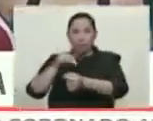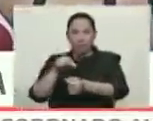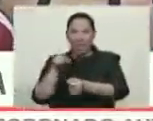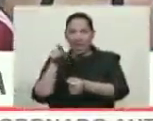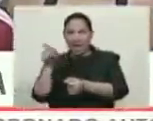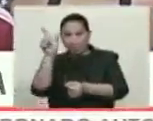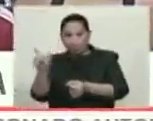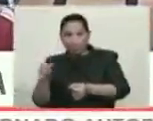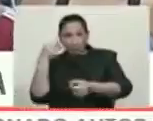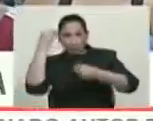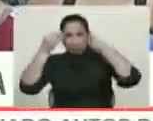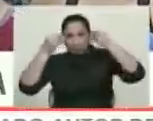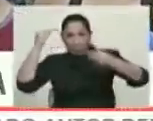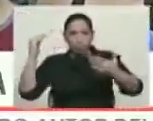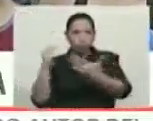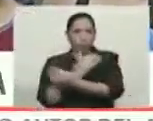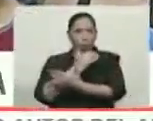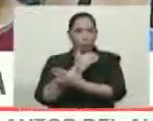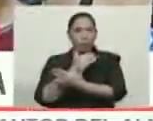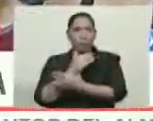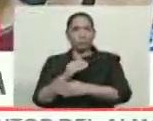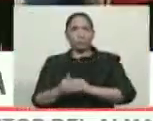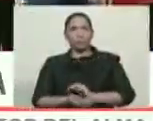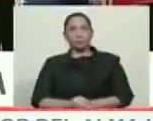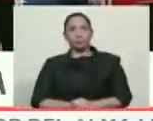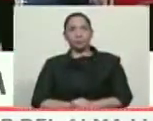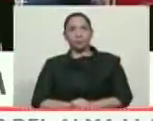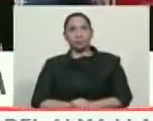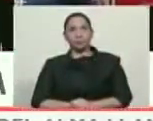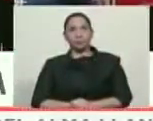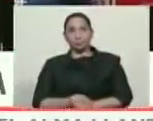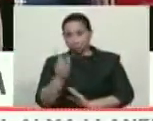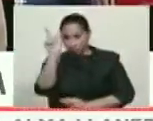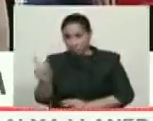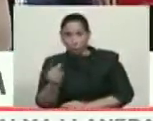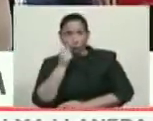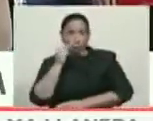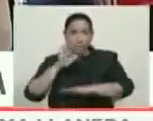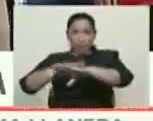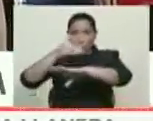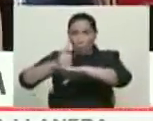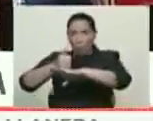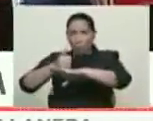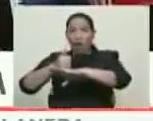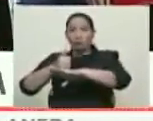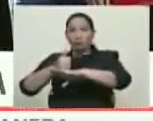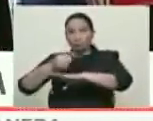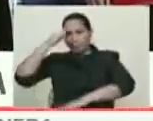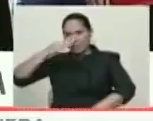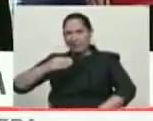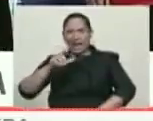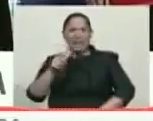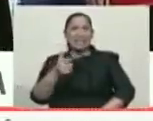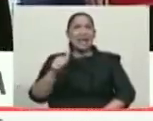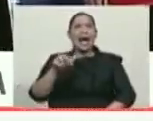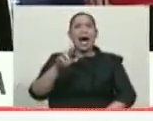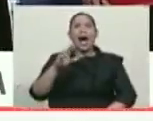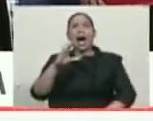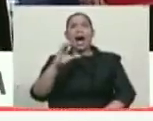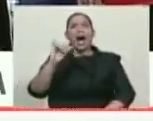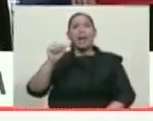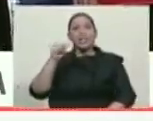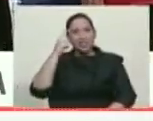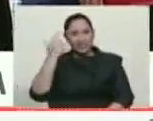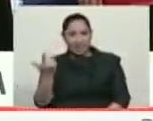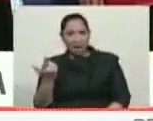articulador del golpe de Estado en curso. ¿Y eso qué quiere decir? Quiere decir que ha sido